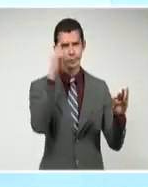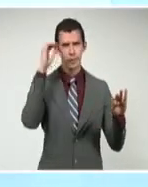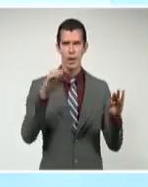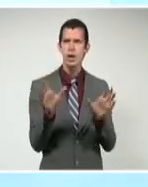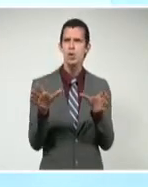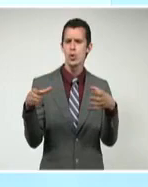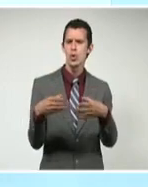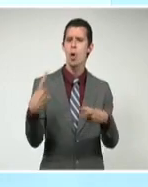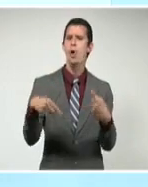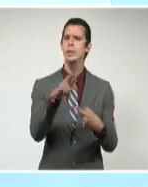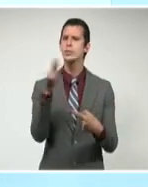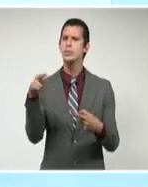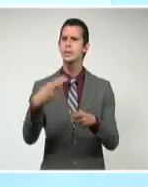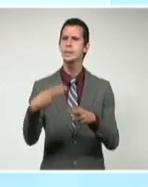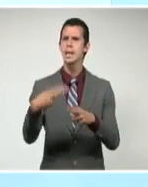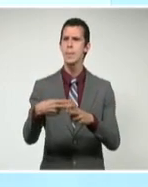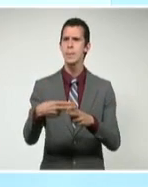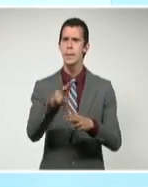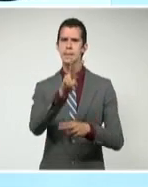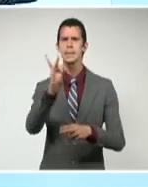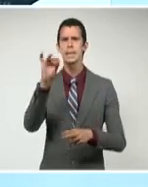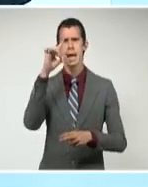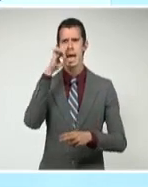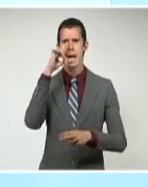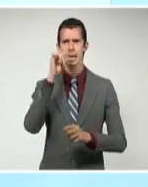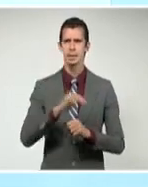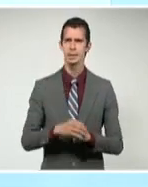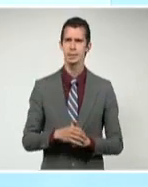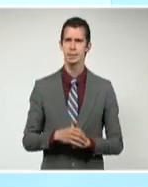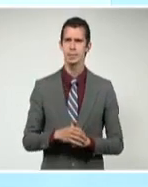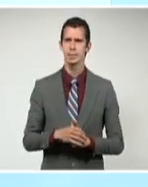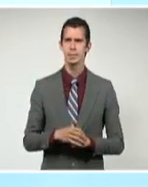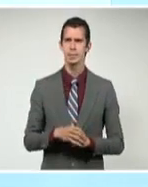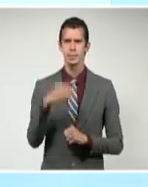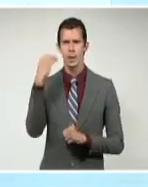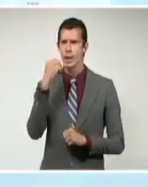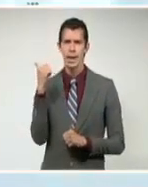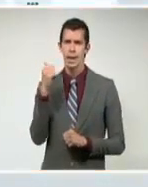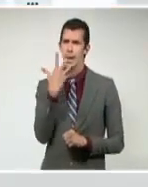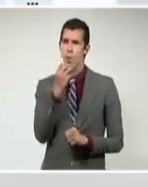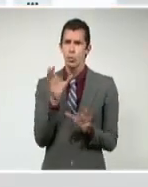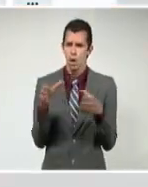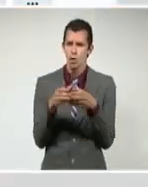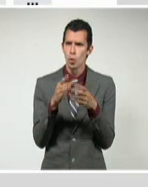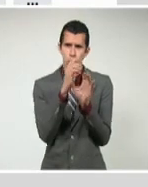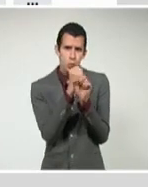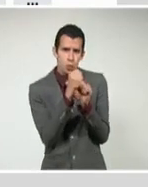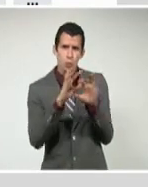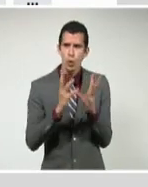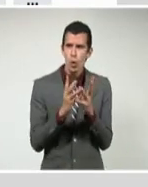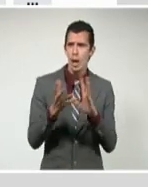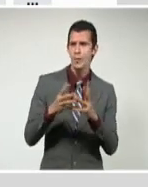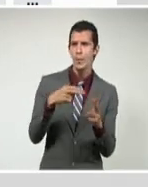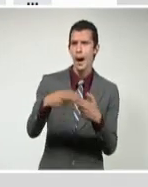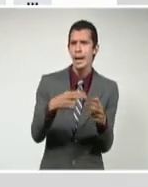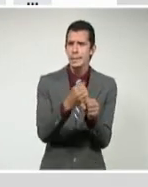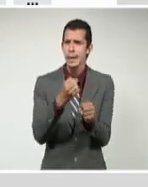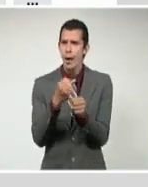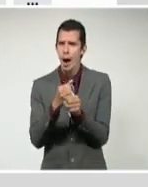página. Aquí está, los reyes de la secretividad. Bueno, los reyes de la secretividad están organizando otra